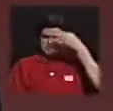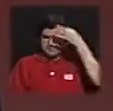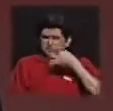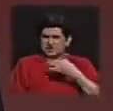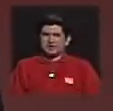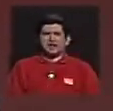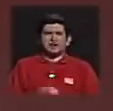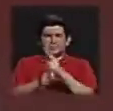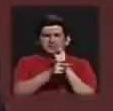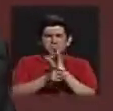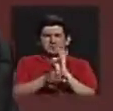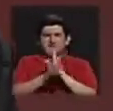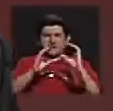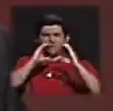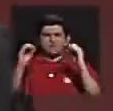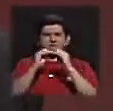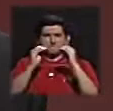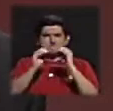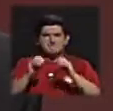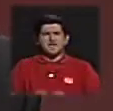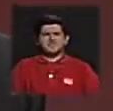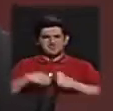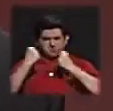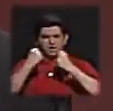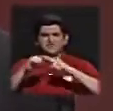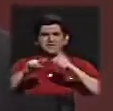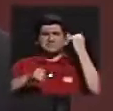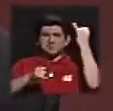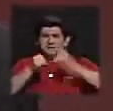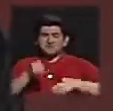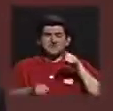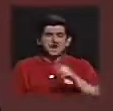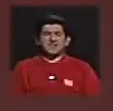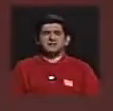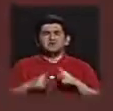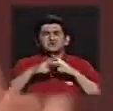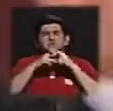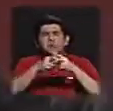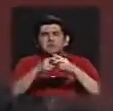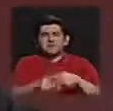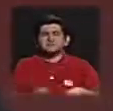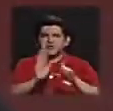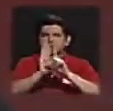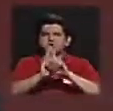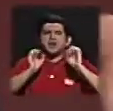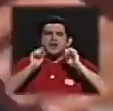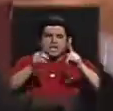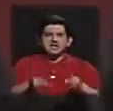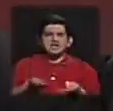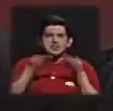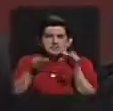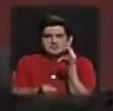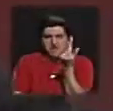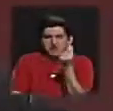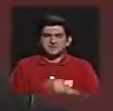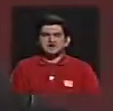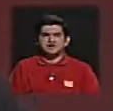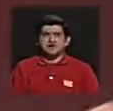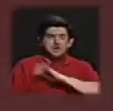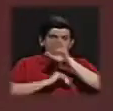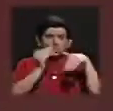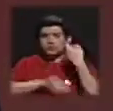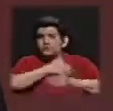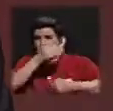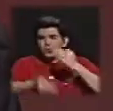tener más cuerpo. Al final la SUTEL decide generar un fideicomiso que le permite la ley para trasladar los fondos. Entonces hacen toda la